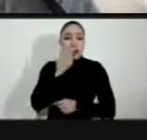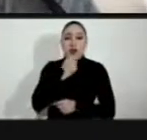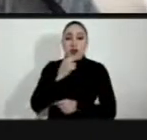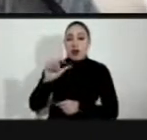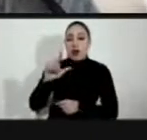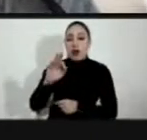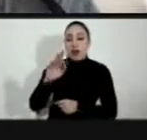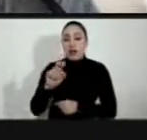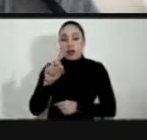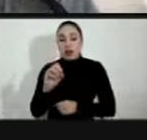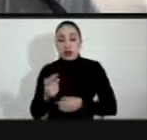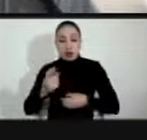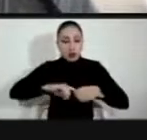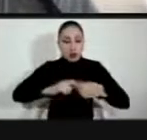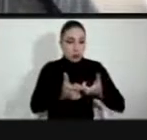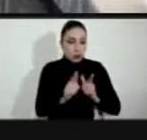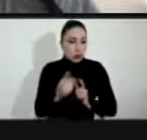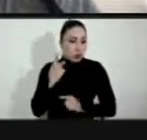Grupo Parlamentario de Morena,